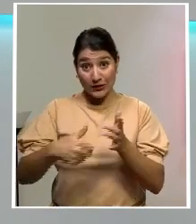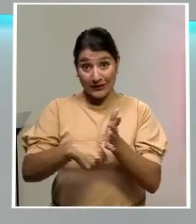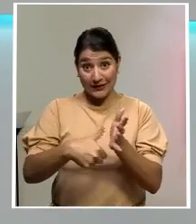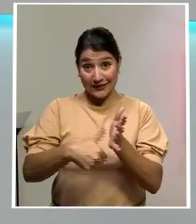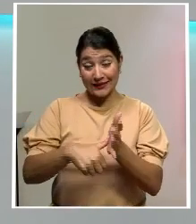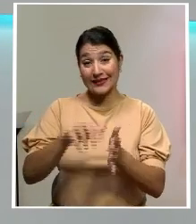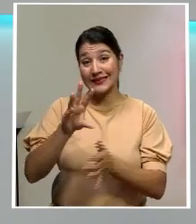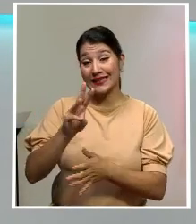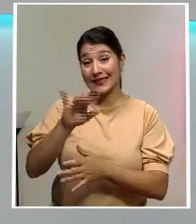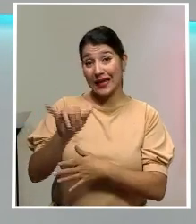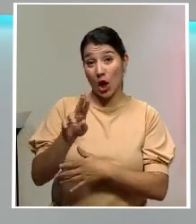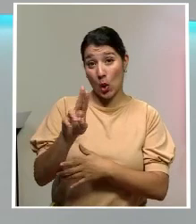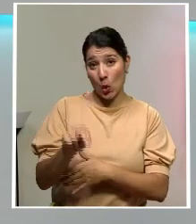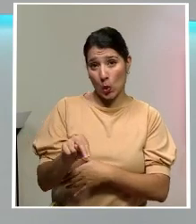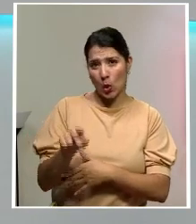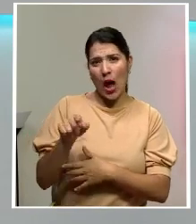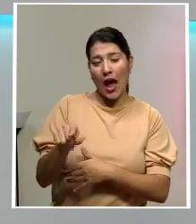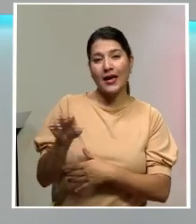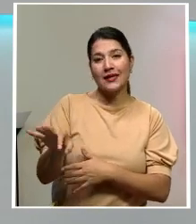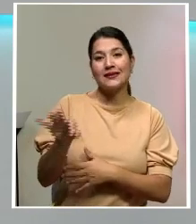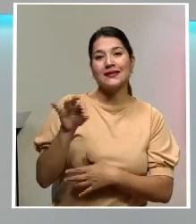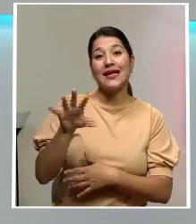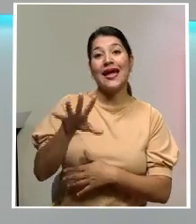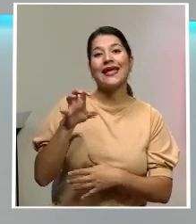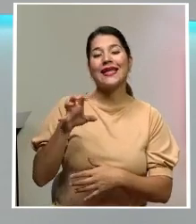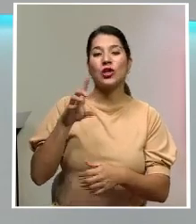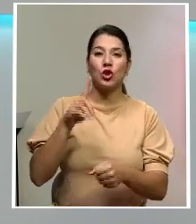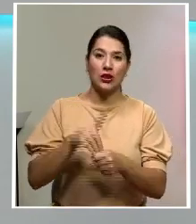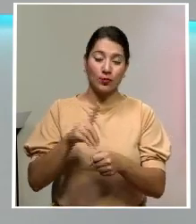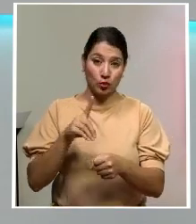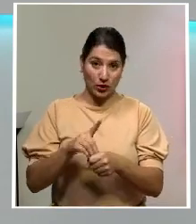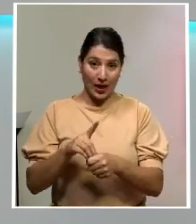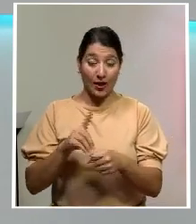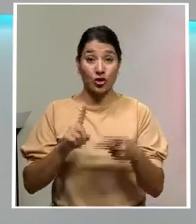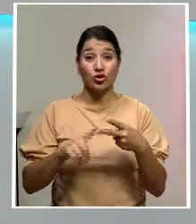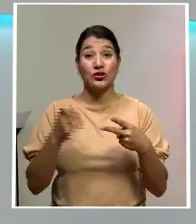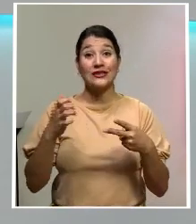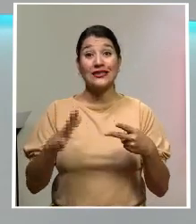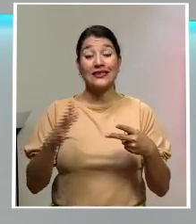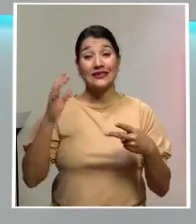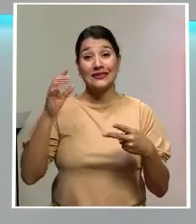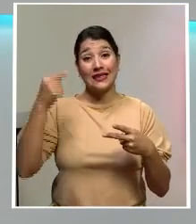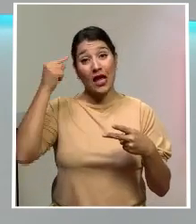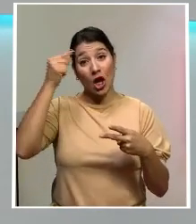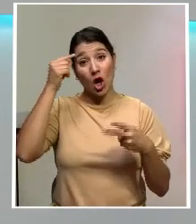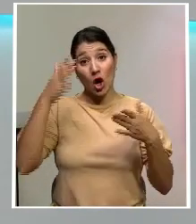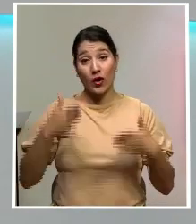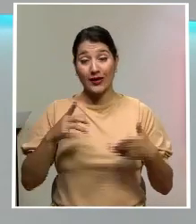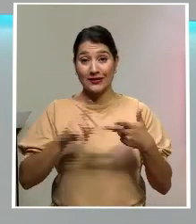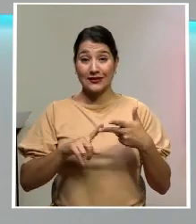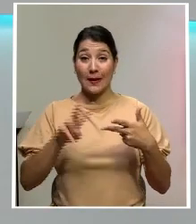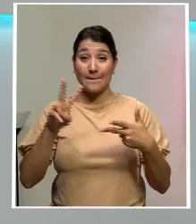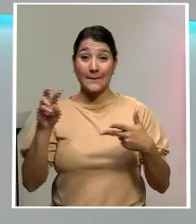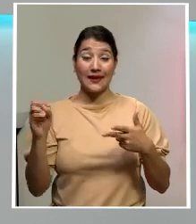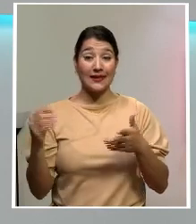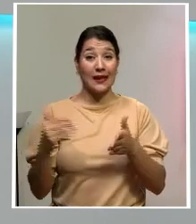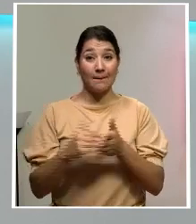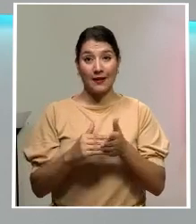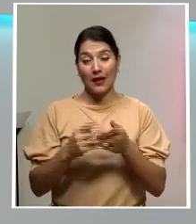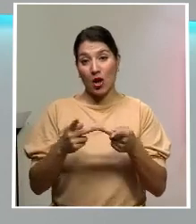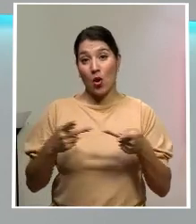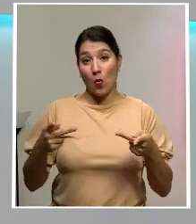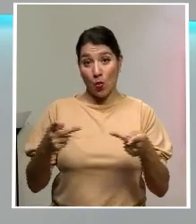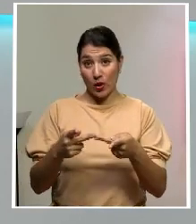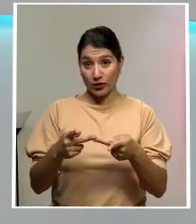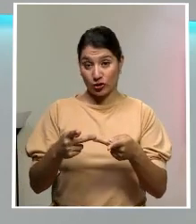cuando se elegirán 500 diputados de la Cámara Federal, 15 gobernadores y unos 20,000 cargos locales.